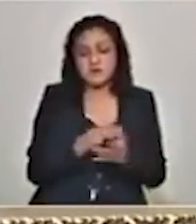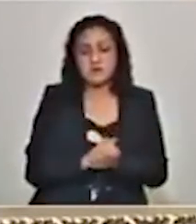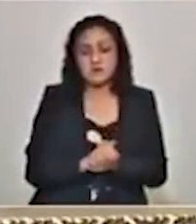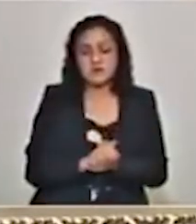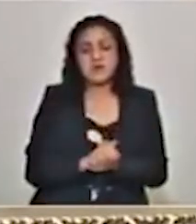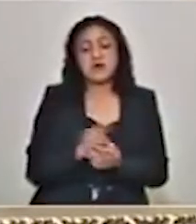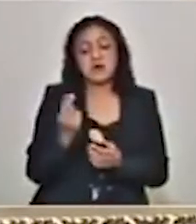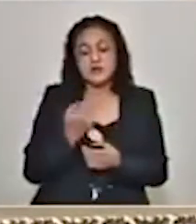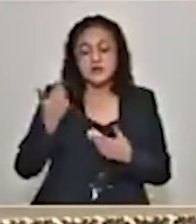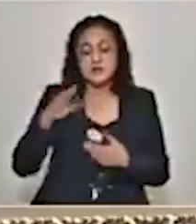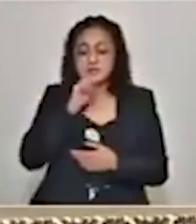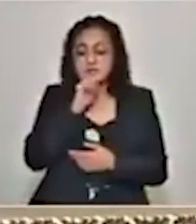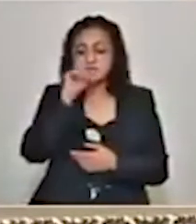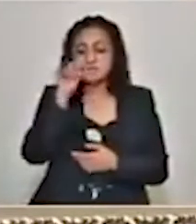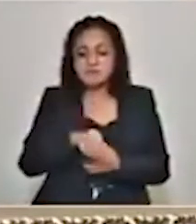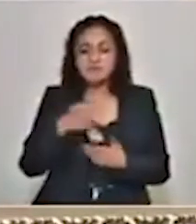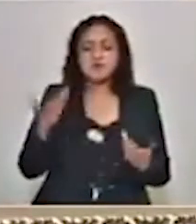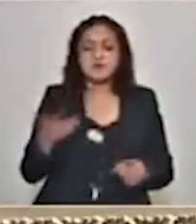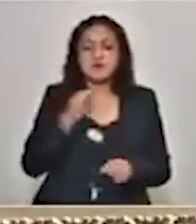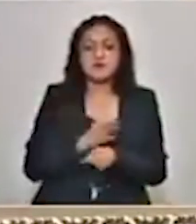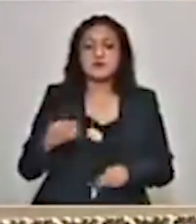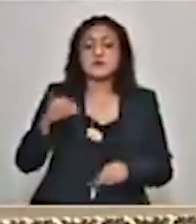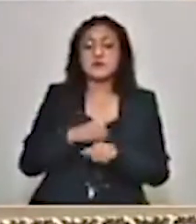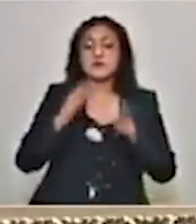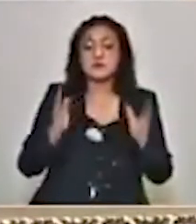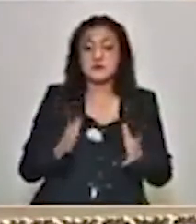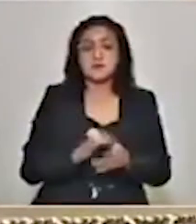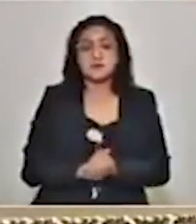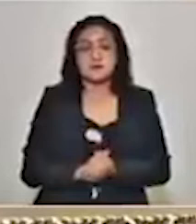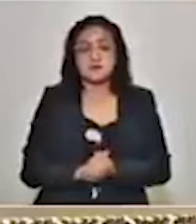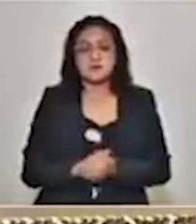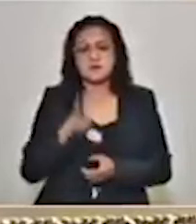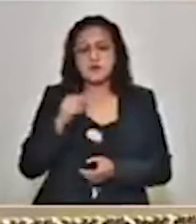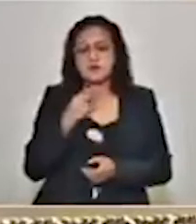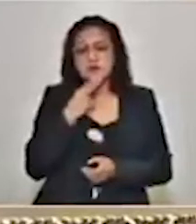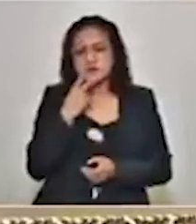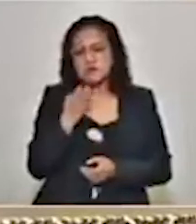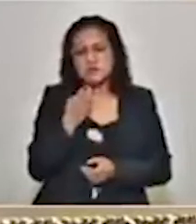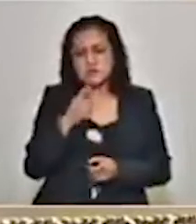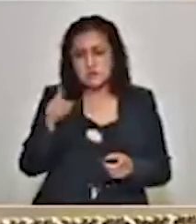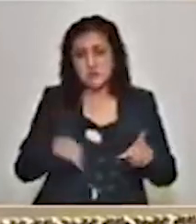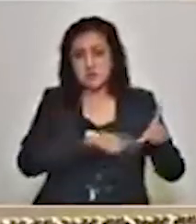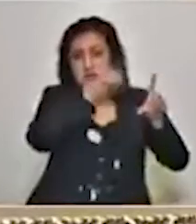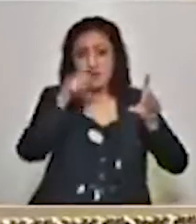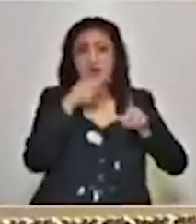si es necesario, la misma que la instaló. Y no va a funcionar la estrella hasta que no